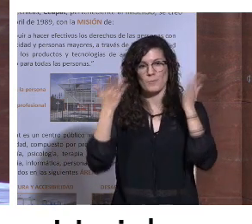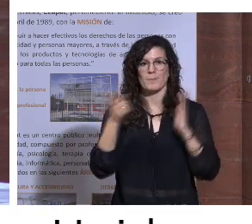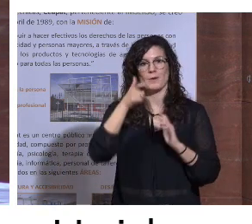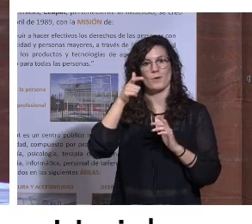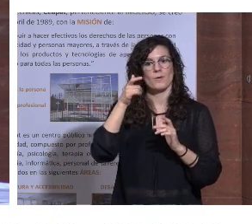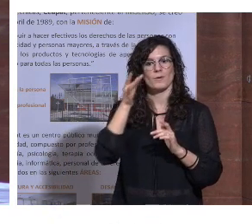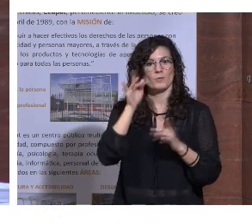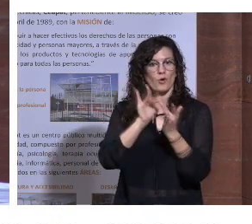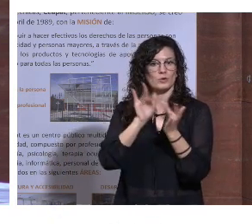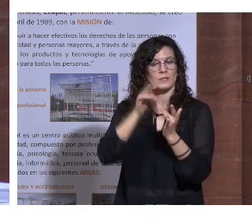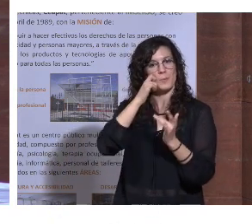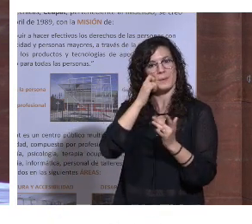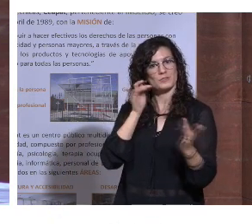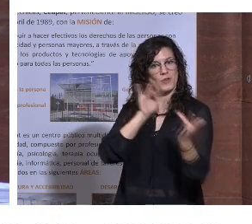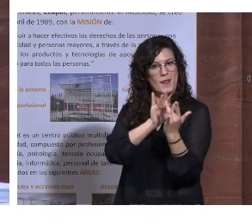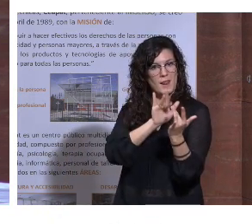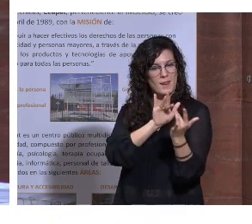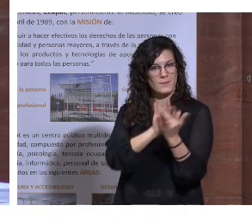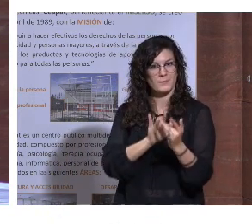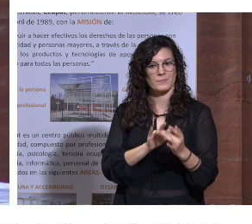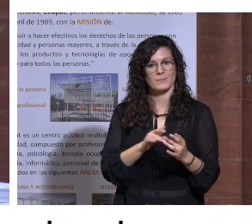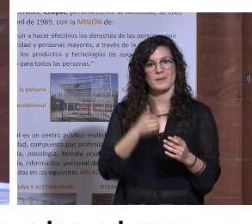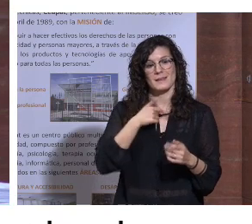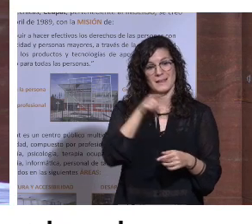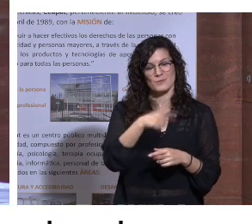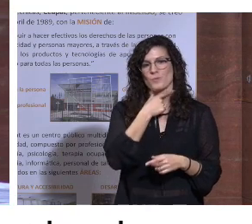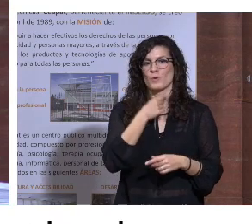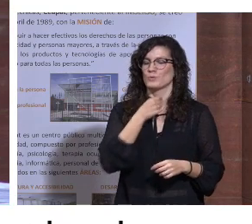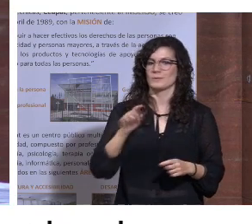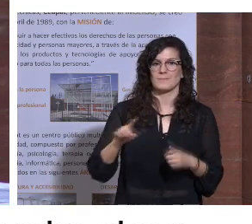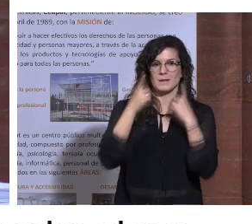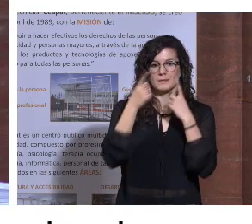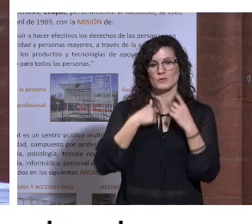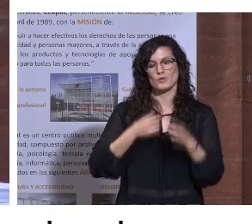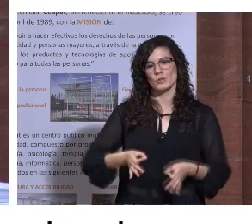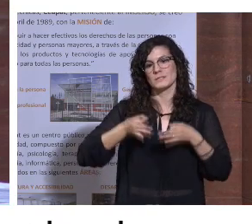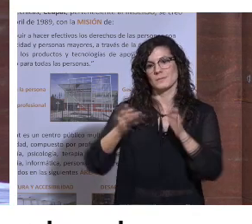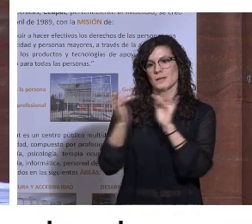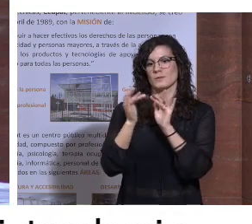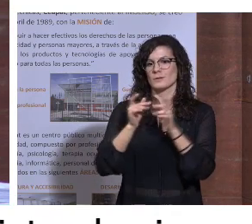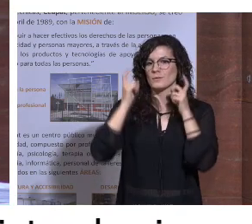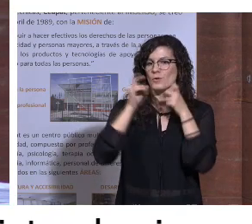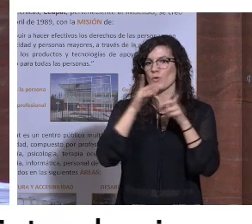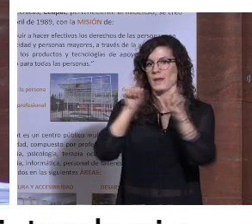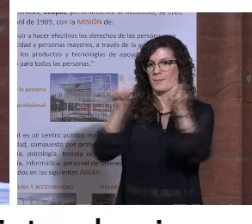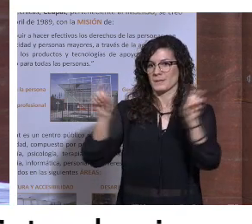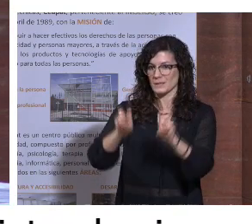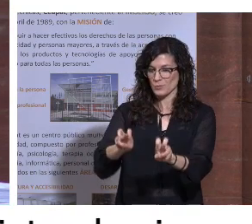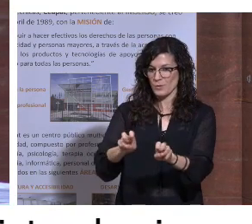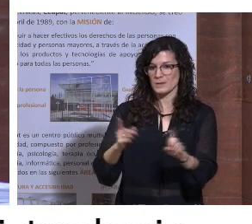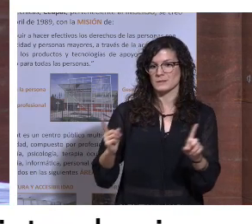trabajo que me gusta más. Siempre estoy intentando hacer nuevas conexiones con nuevas organizaciones, encontrar sinergias